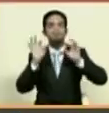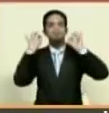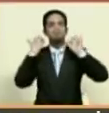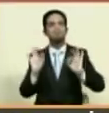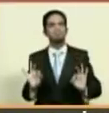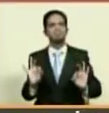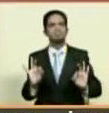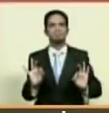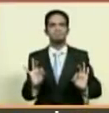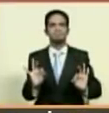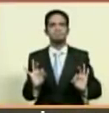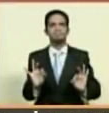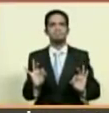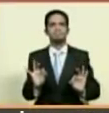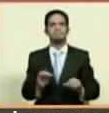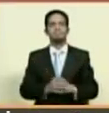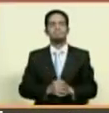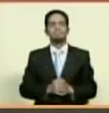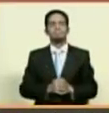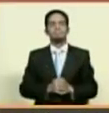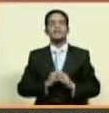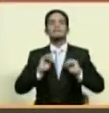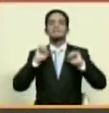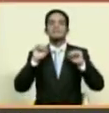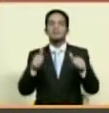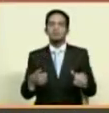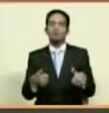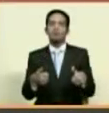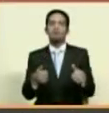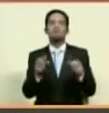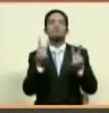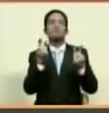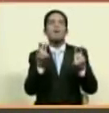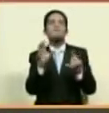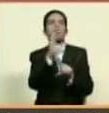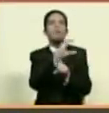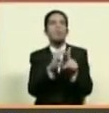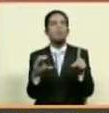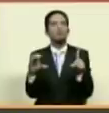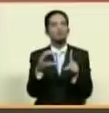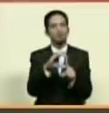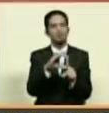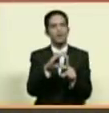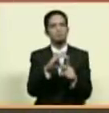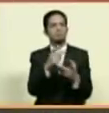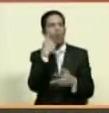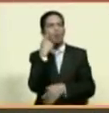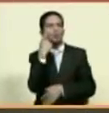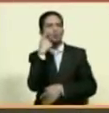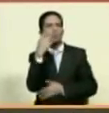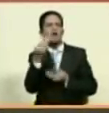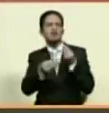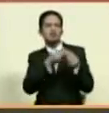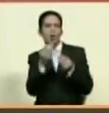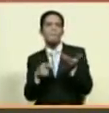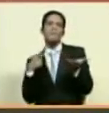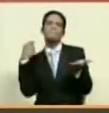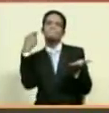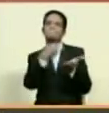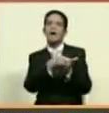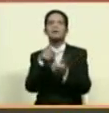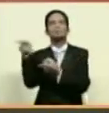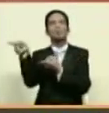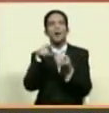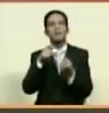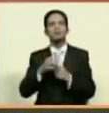ley. Se ha iniciado una nueva cultura de pago tributario. Es